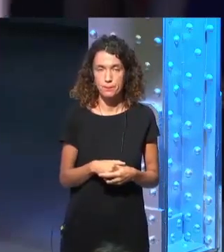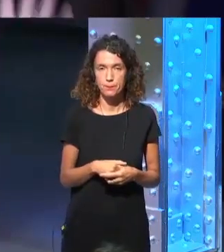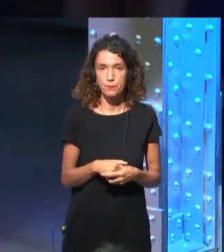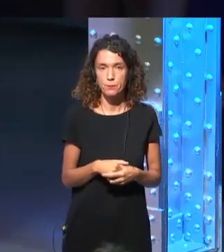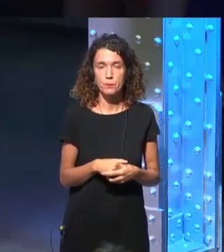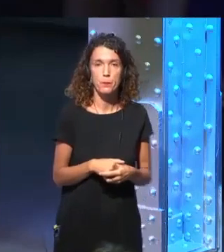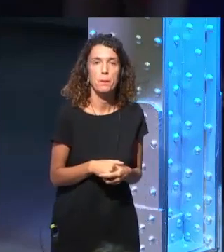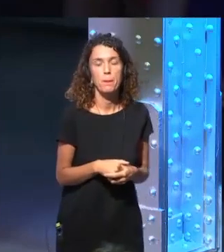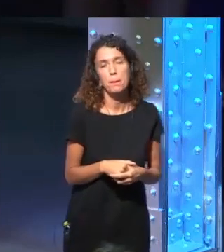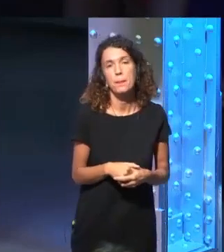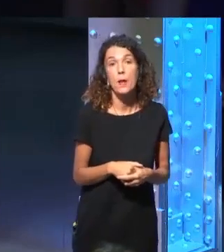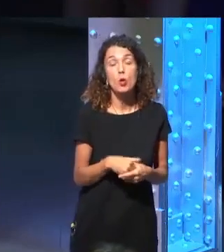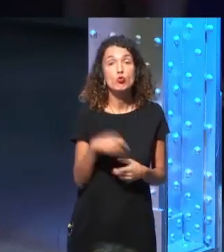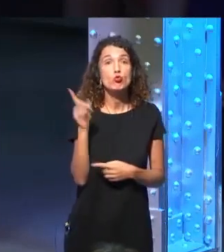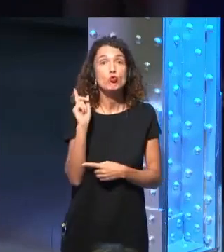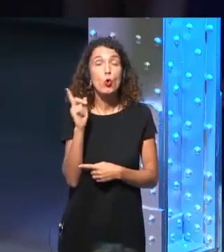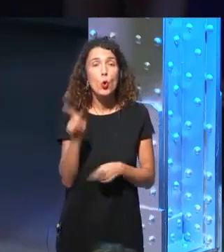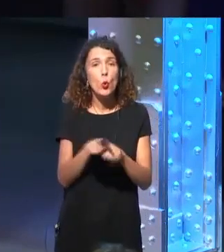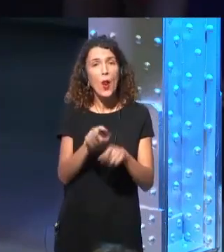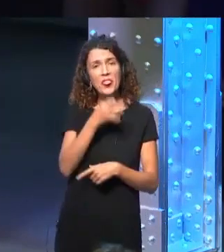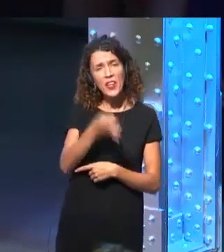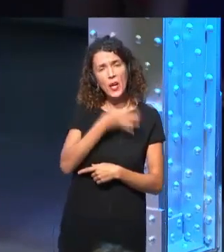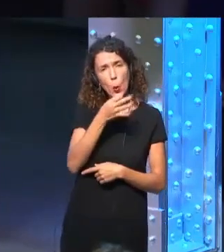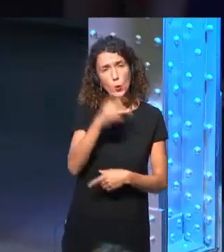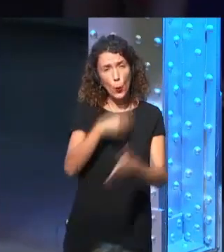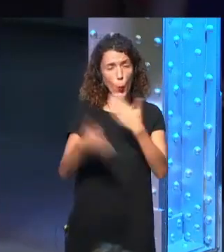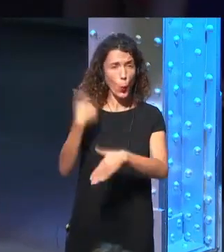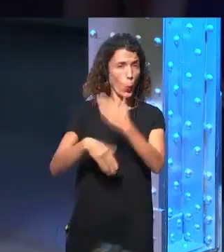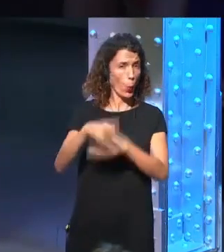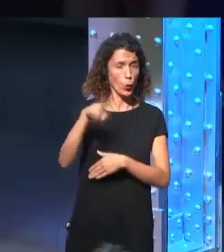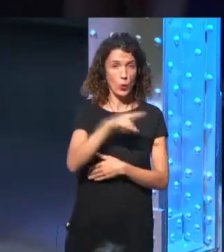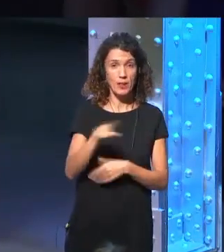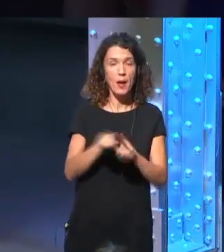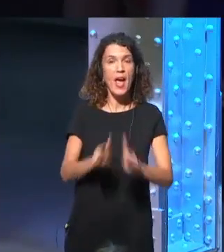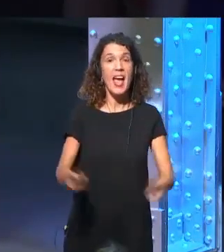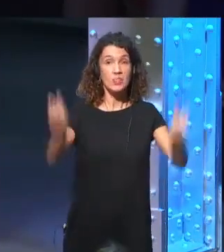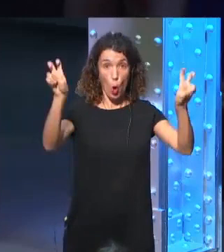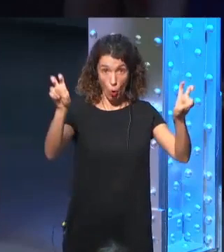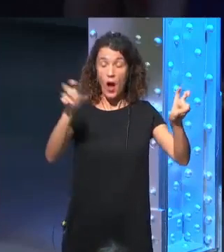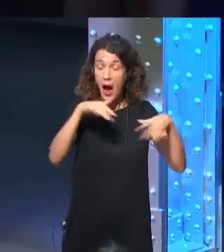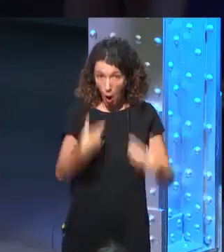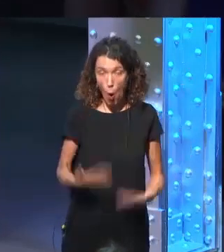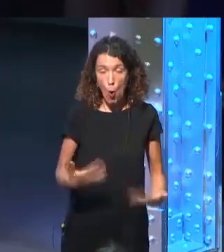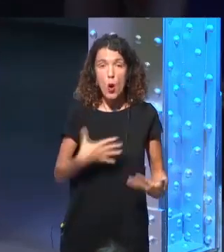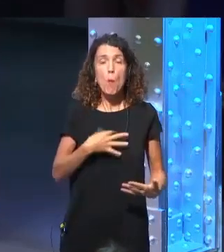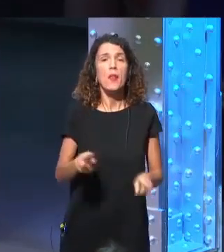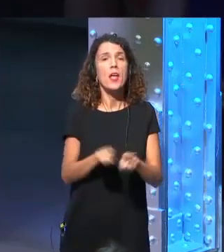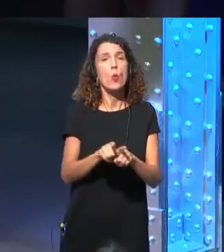No es solo un discurso del pasado, sino que además es un eslogan que todavía a día de hoy se puede comprar